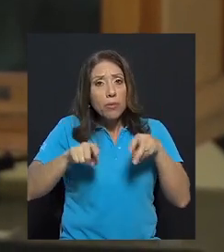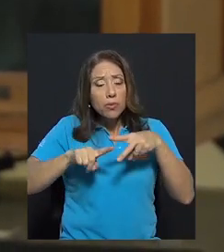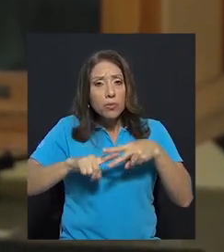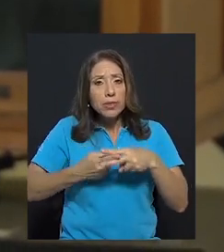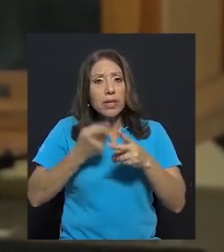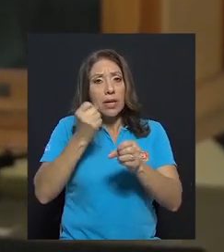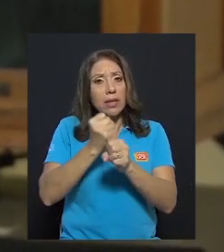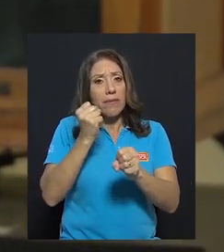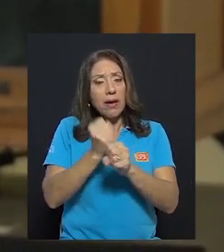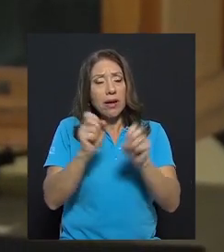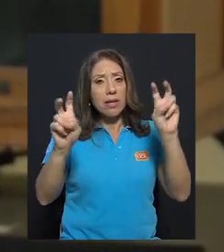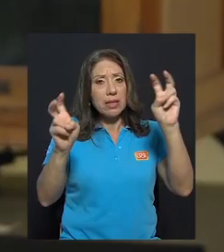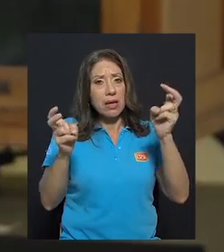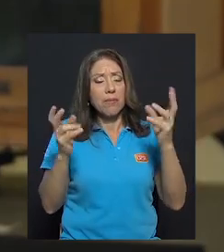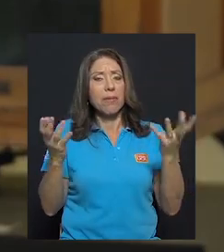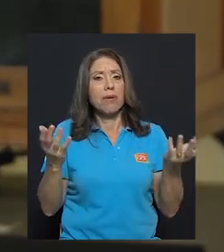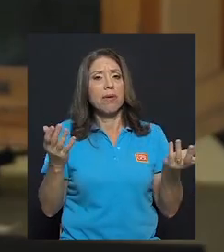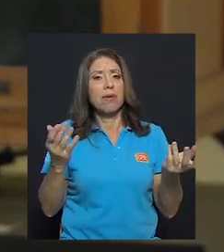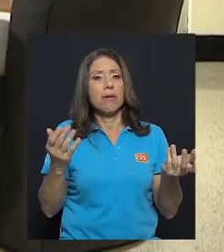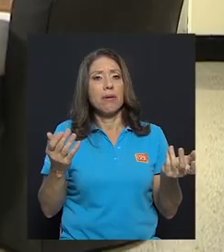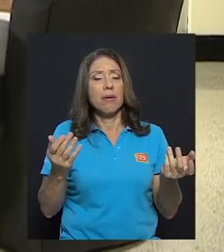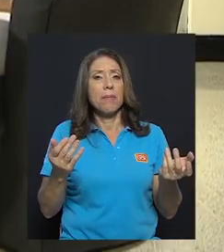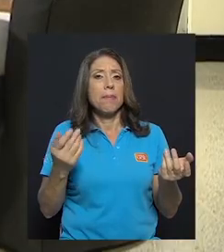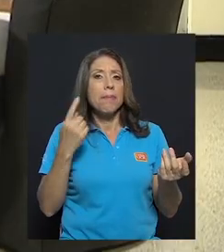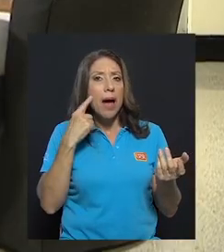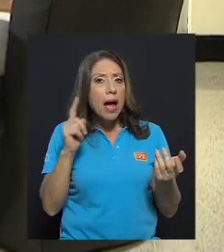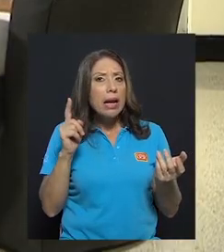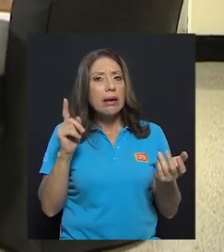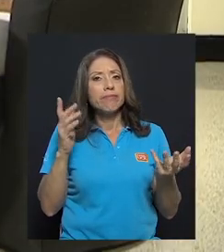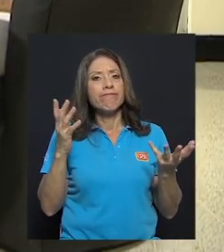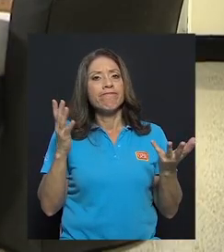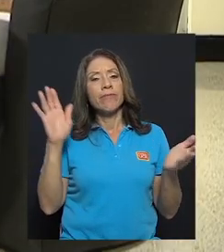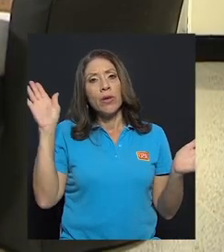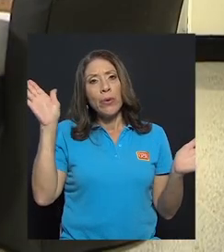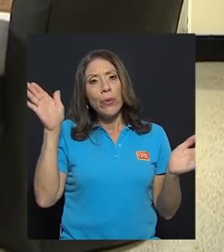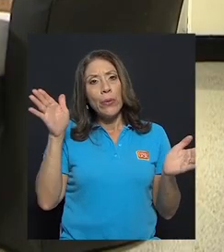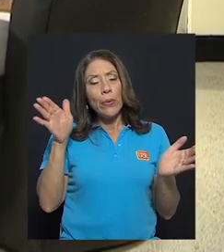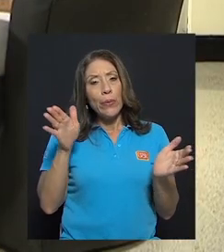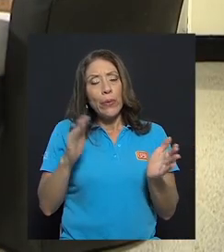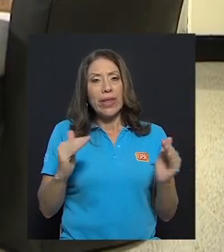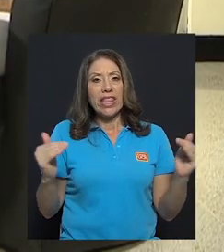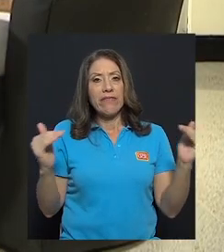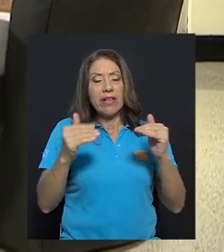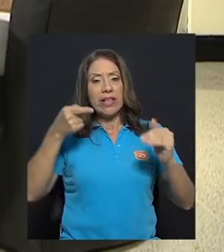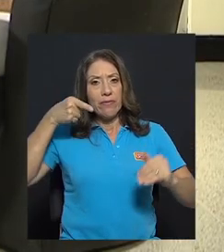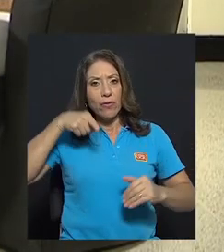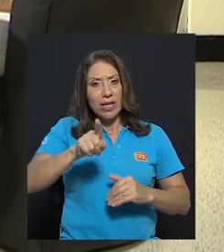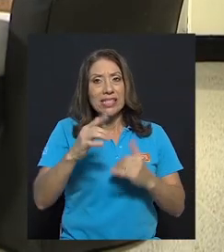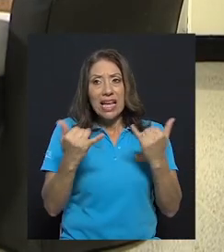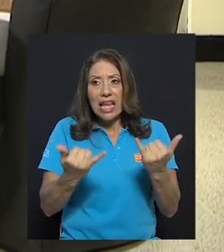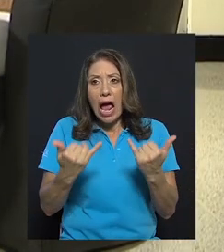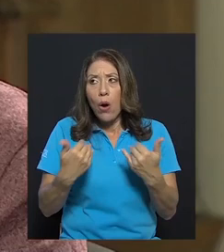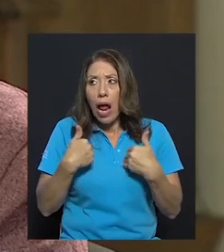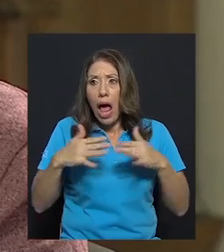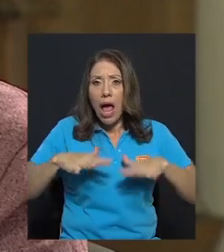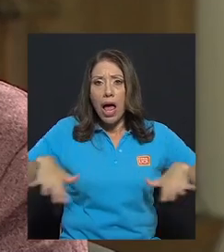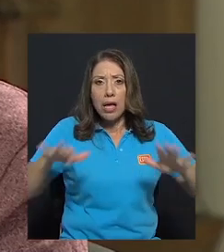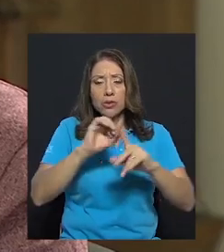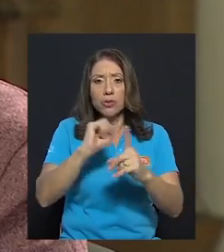para de alguna manera bajar el nivel de violencia que ahorita estamos experimentando como sociedad.